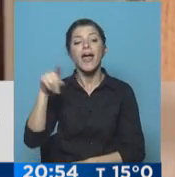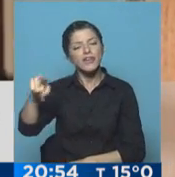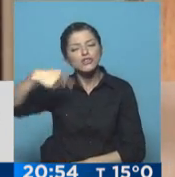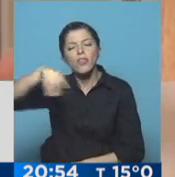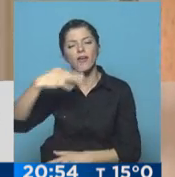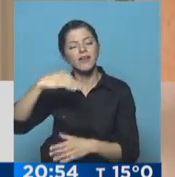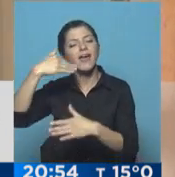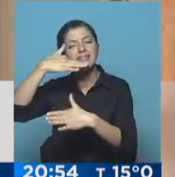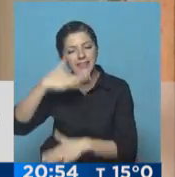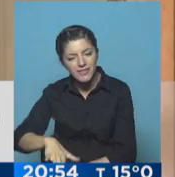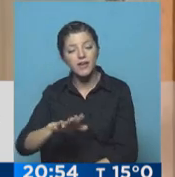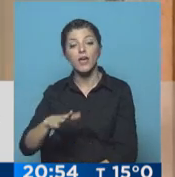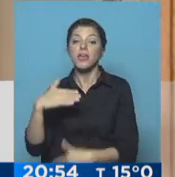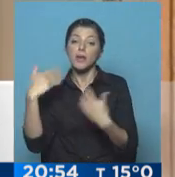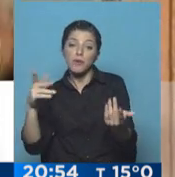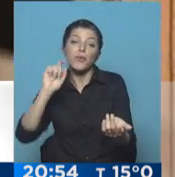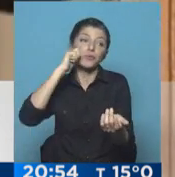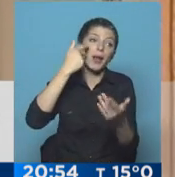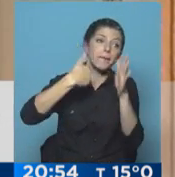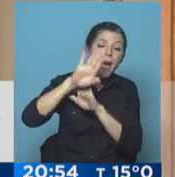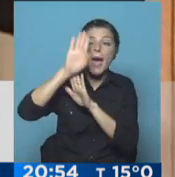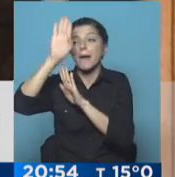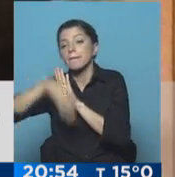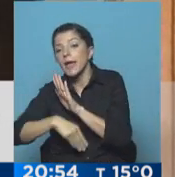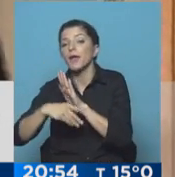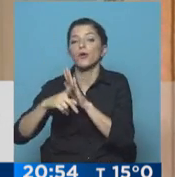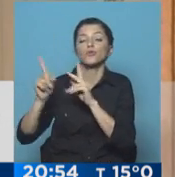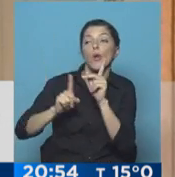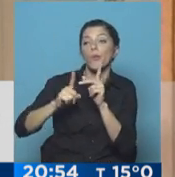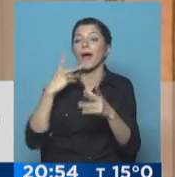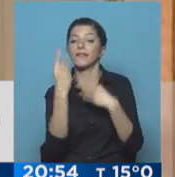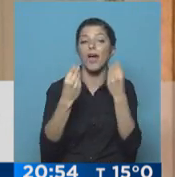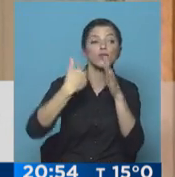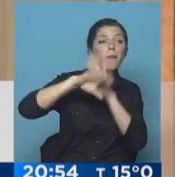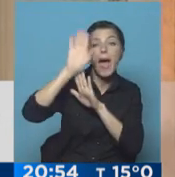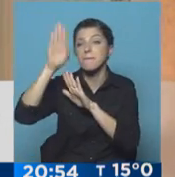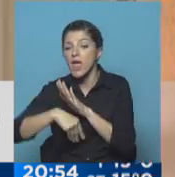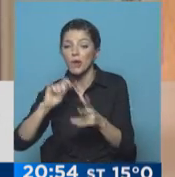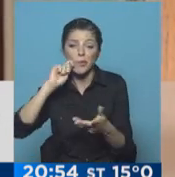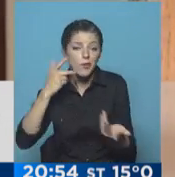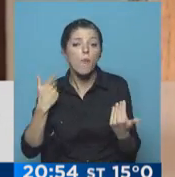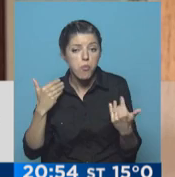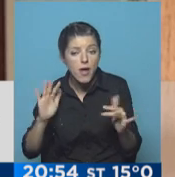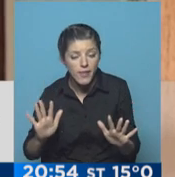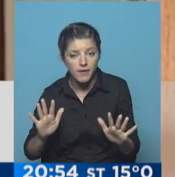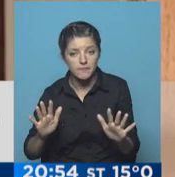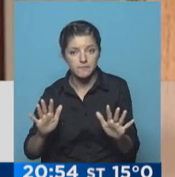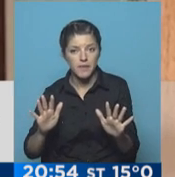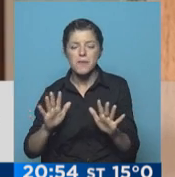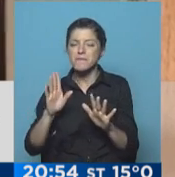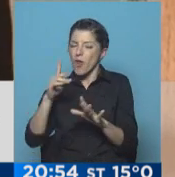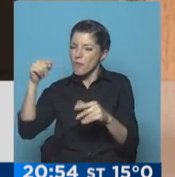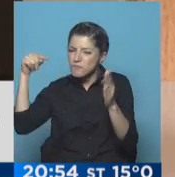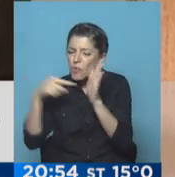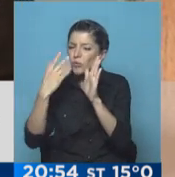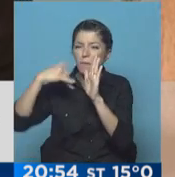entender que puedo gustarle más o menos, o puede gustarle tal o cual candidato más o menos, que las cuestiones son las políticas